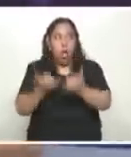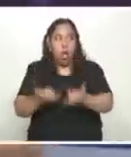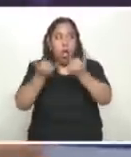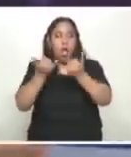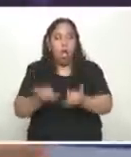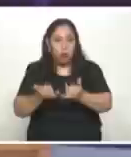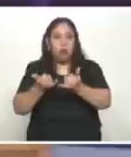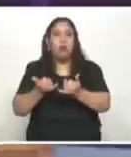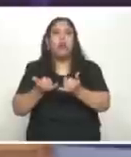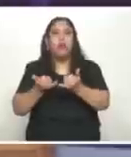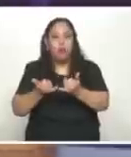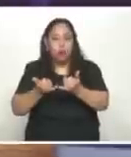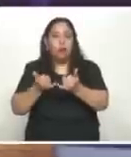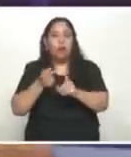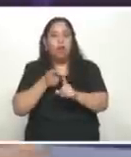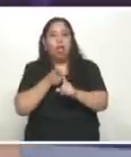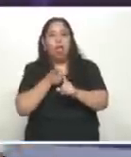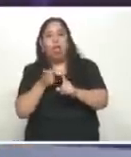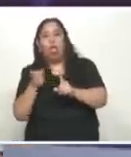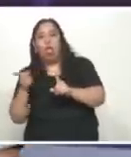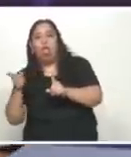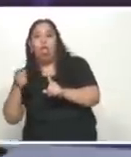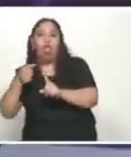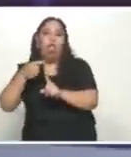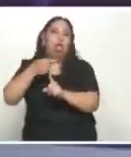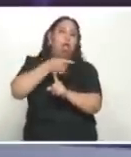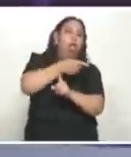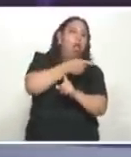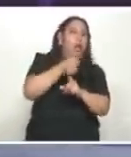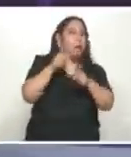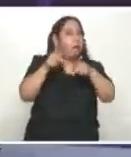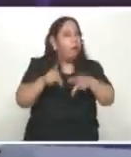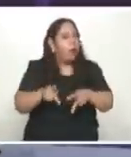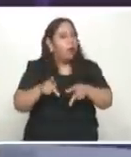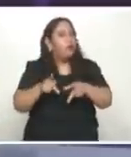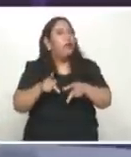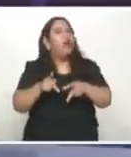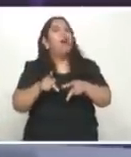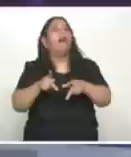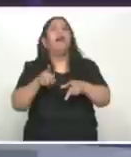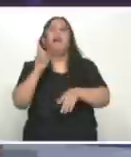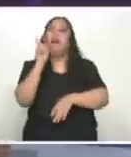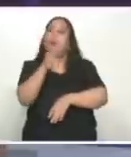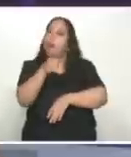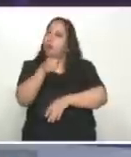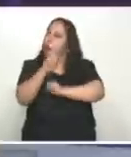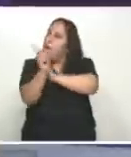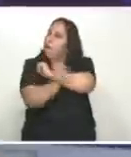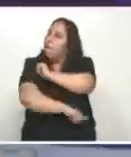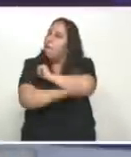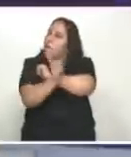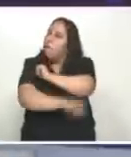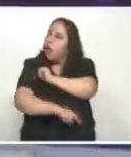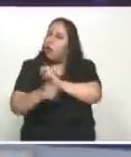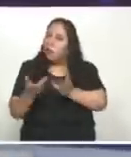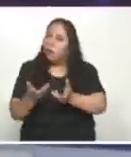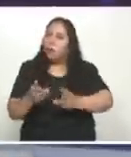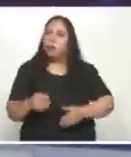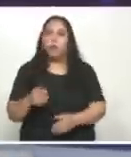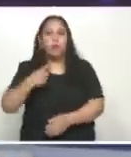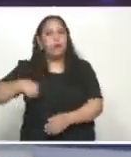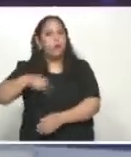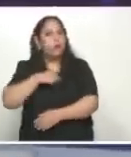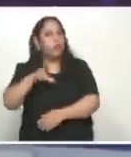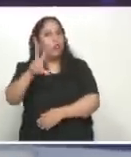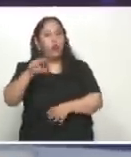presidenta, y algo que sí no contempla ni va a ceder un centímetro es con un elemento de corrupción, porque ha sido lo